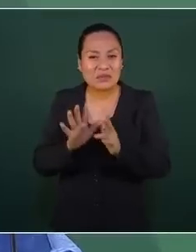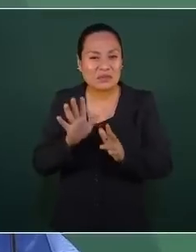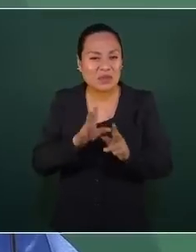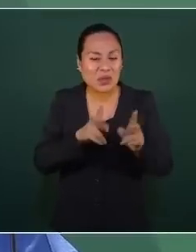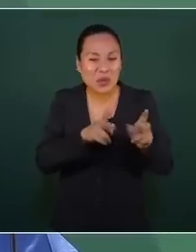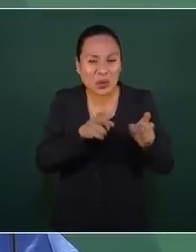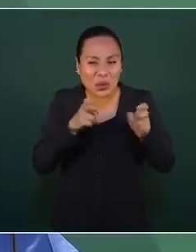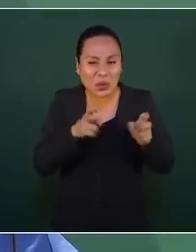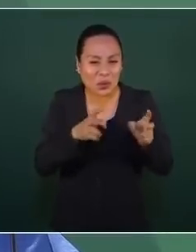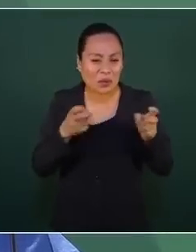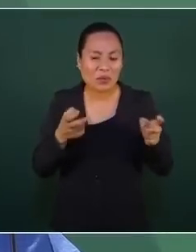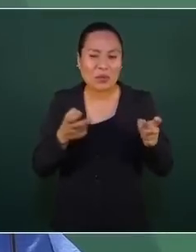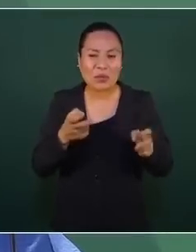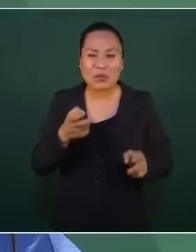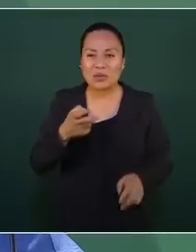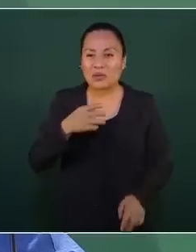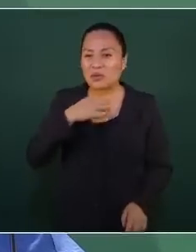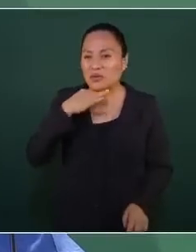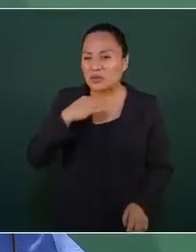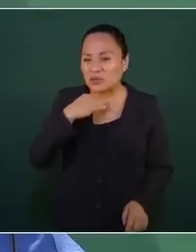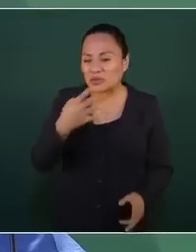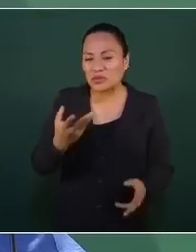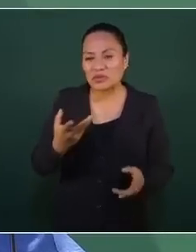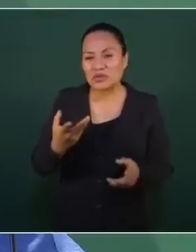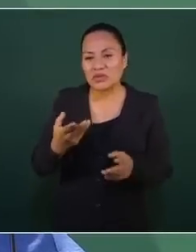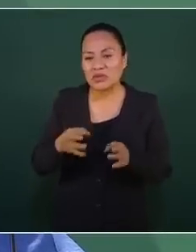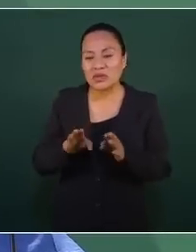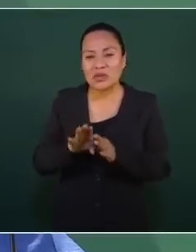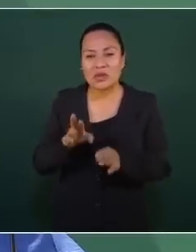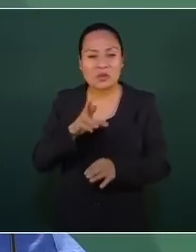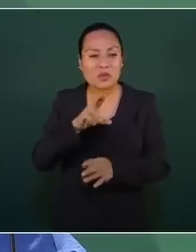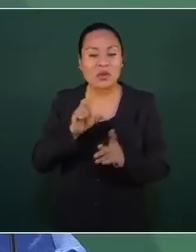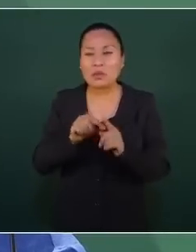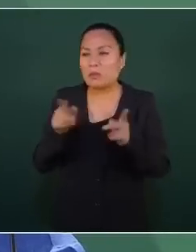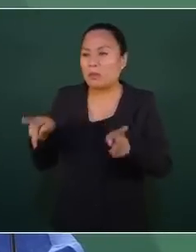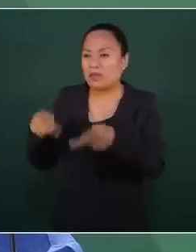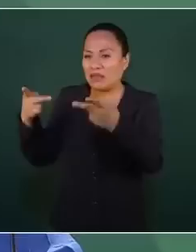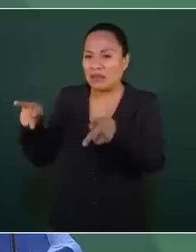de robo, de privatizar bienes nacionales,